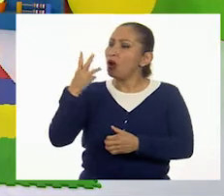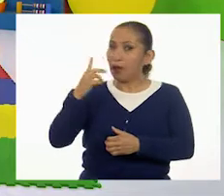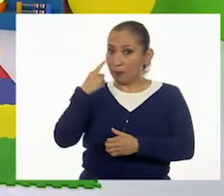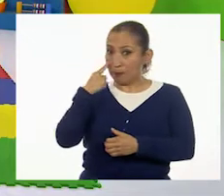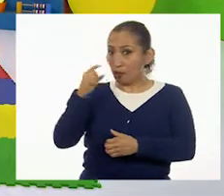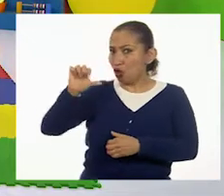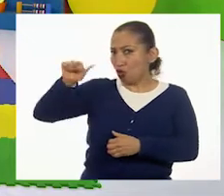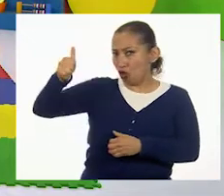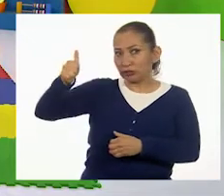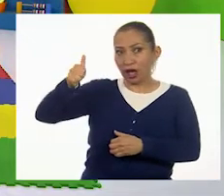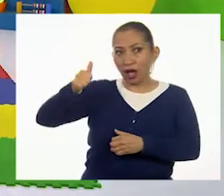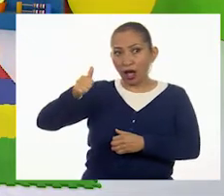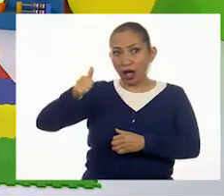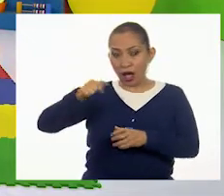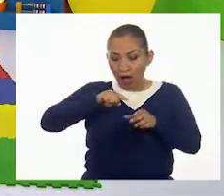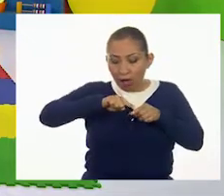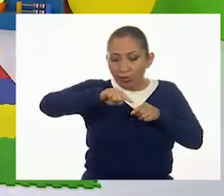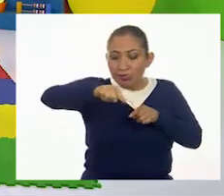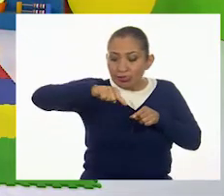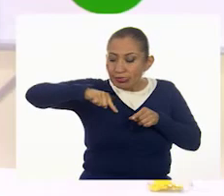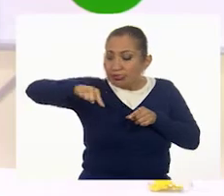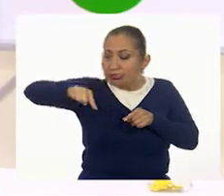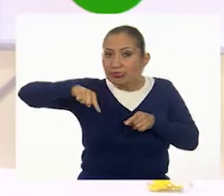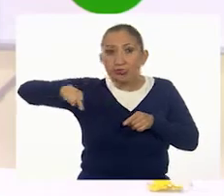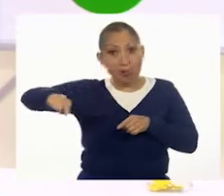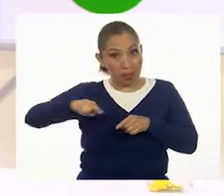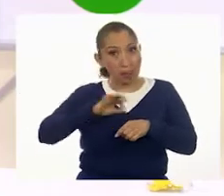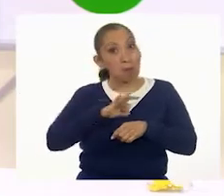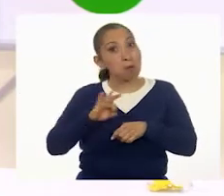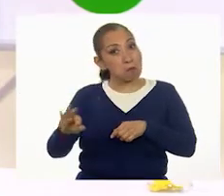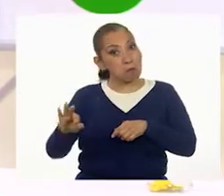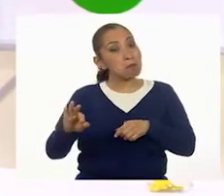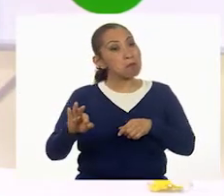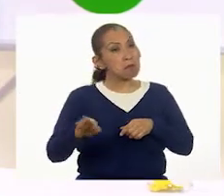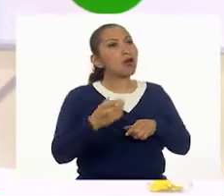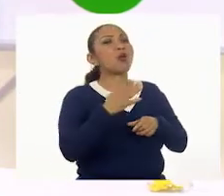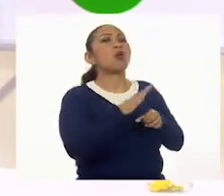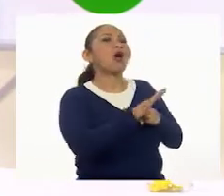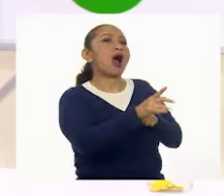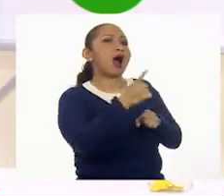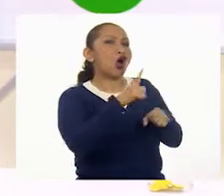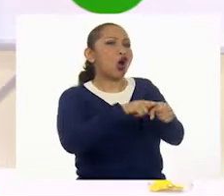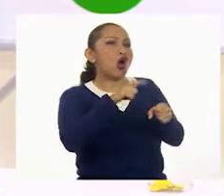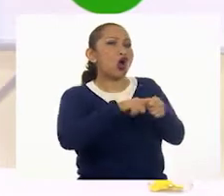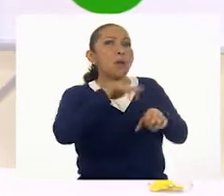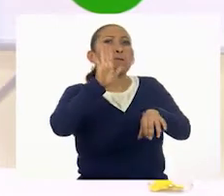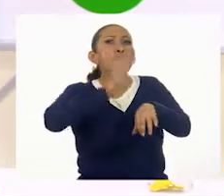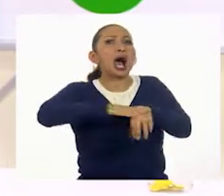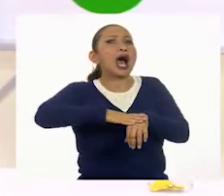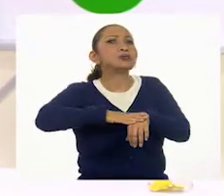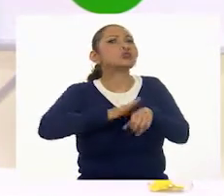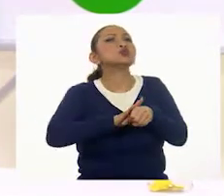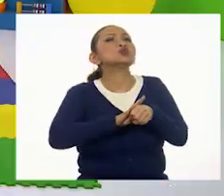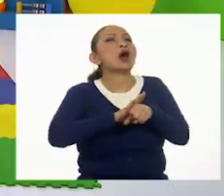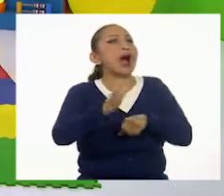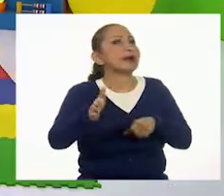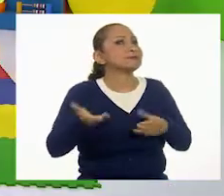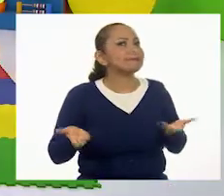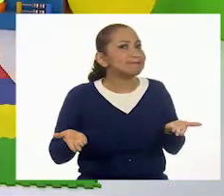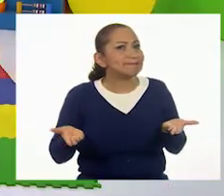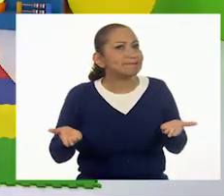forma, desplazando los elementos al contar. ¿De qué color hay más botones?